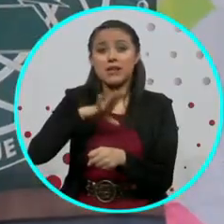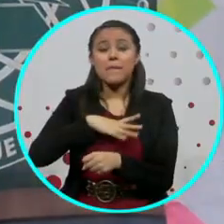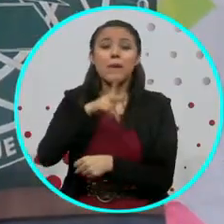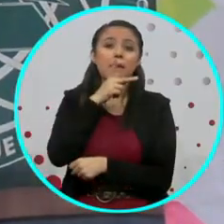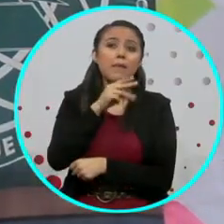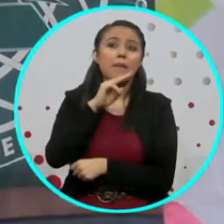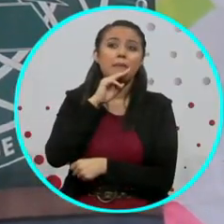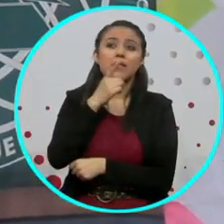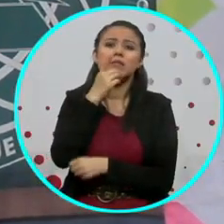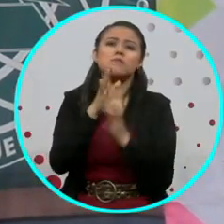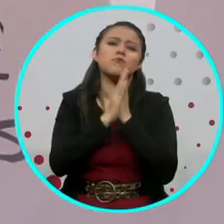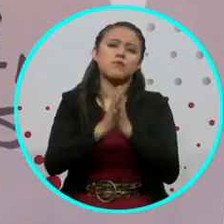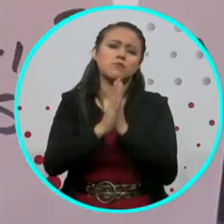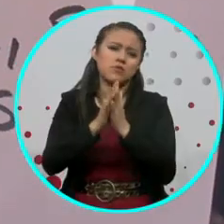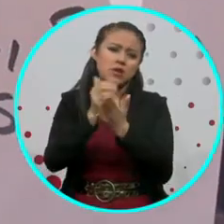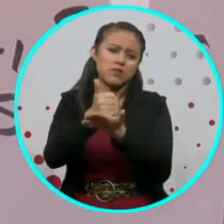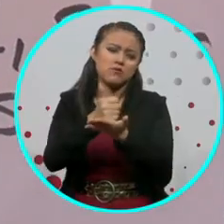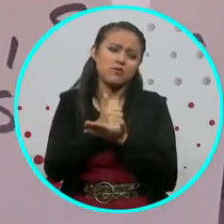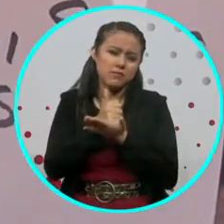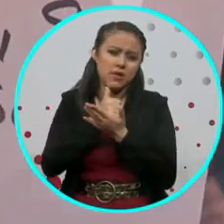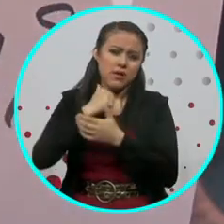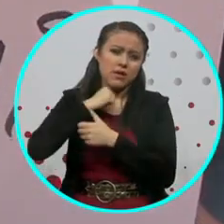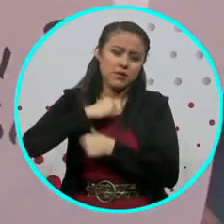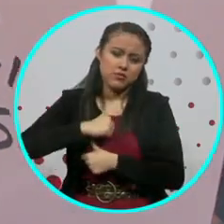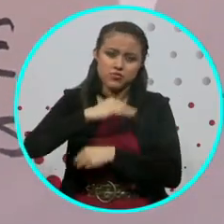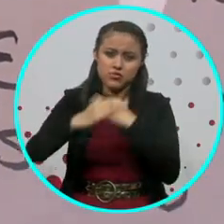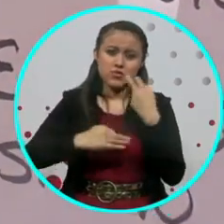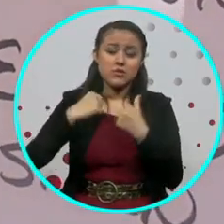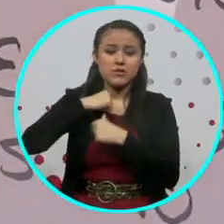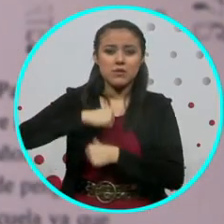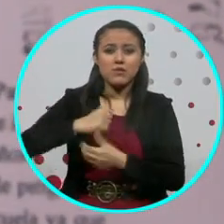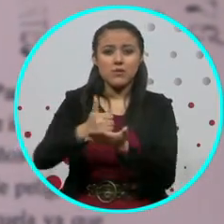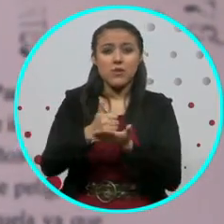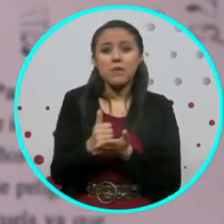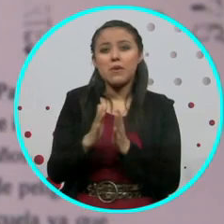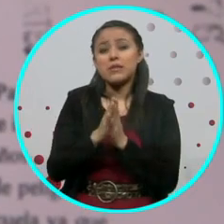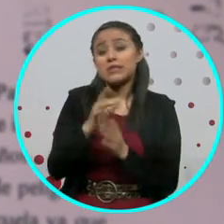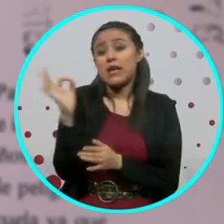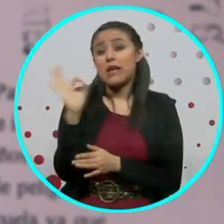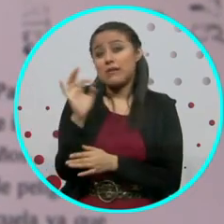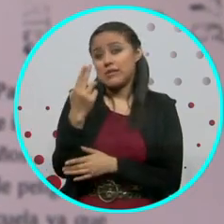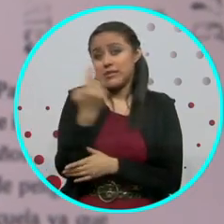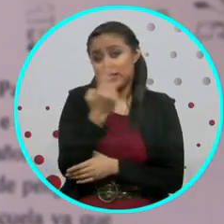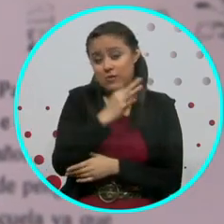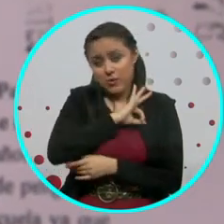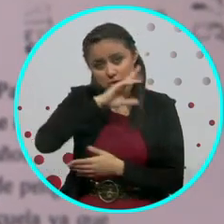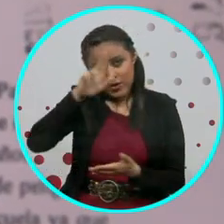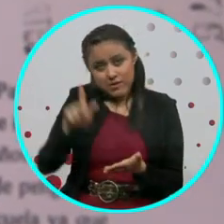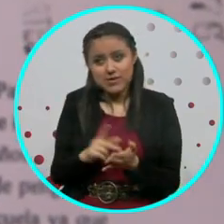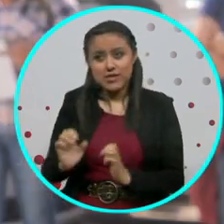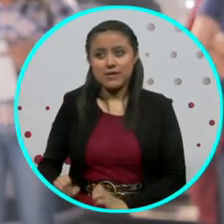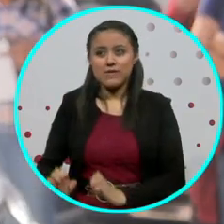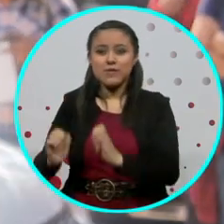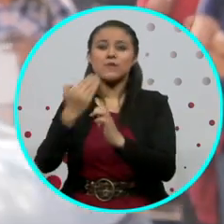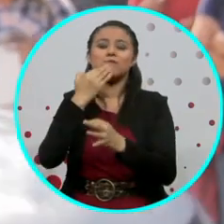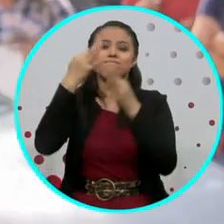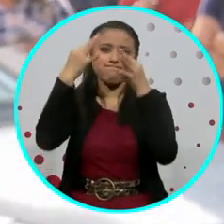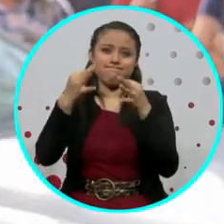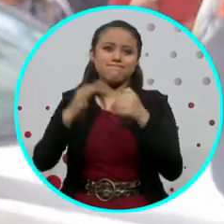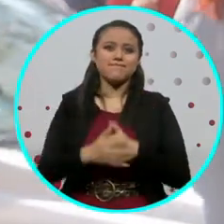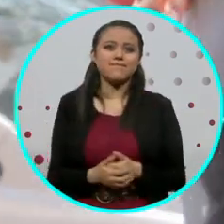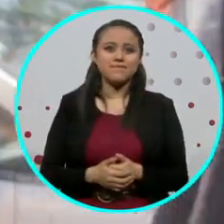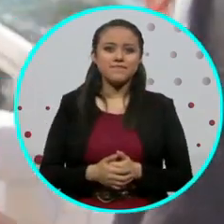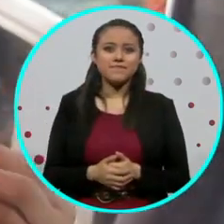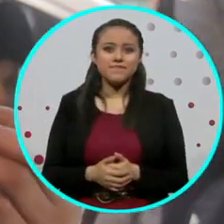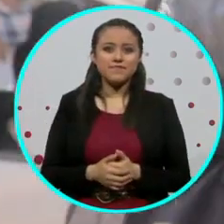alumnos piden atención de las autoridades y que en caso de que sea necesario, se restaure el edificio. Mi petición